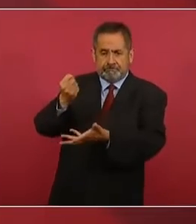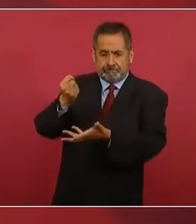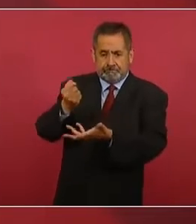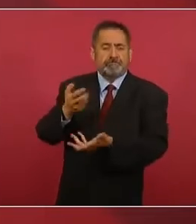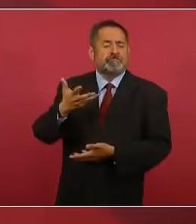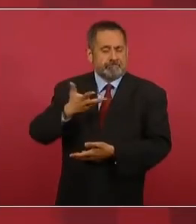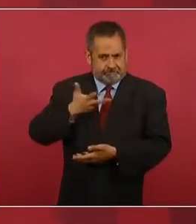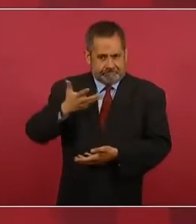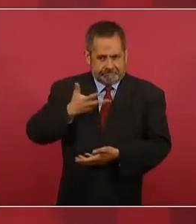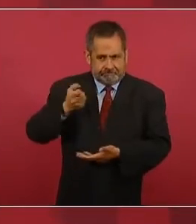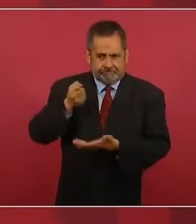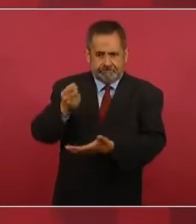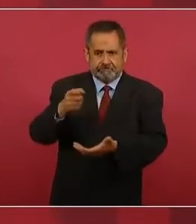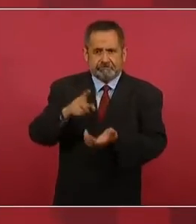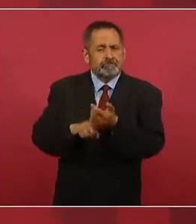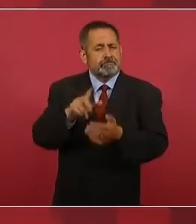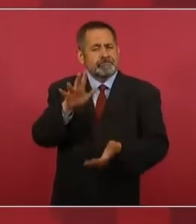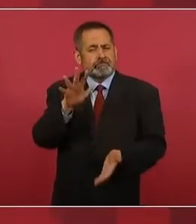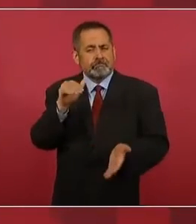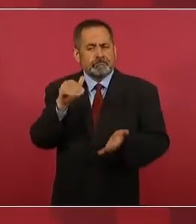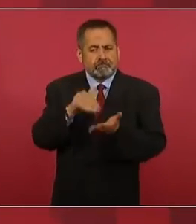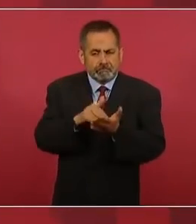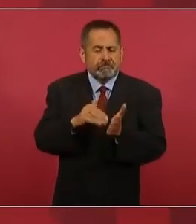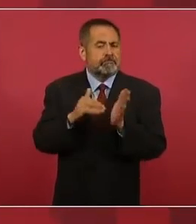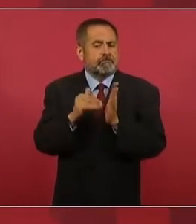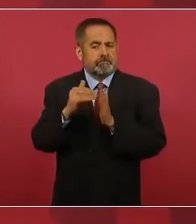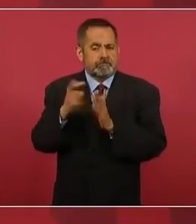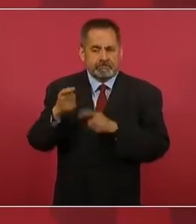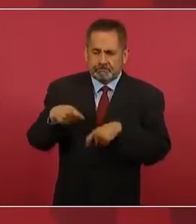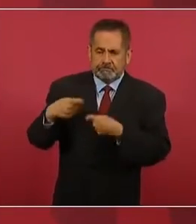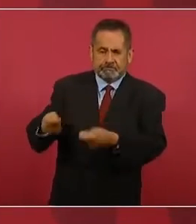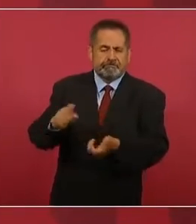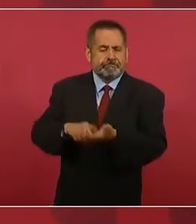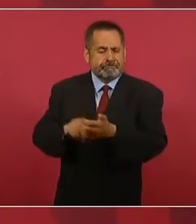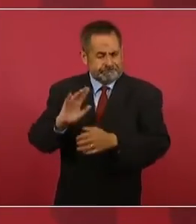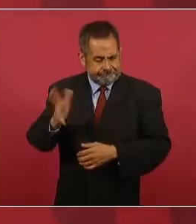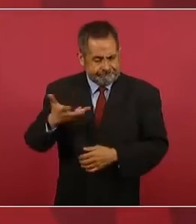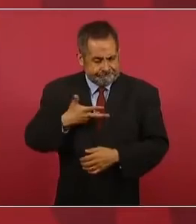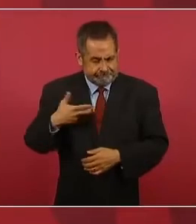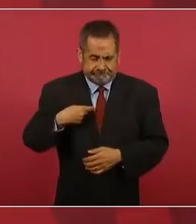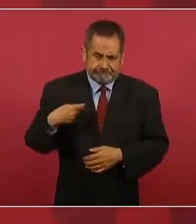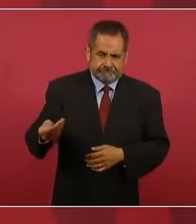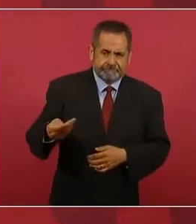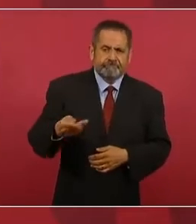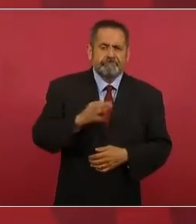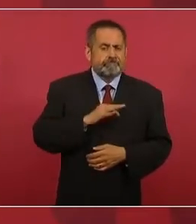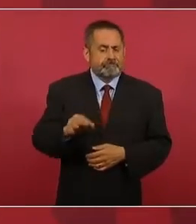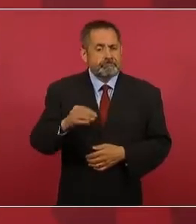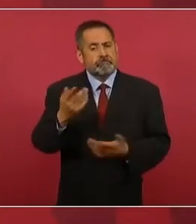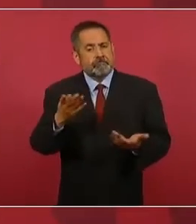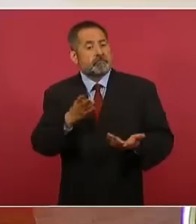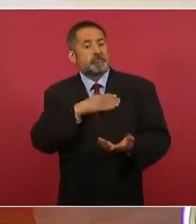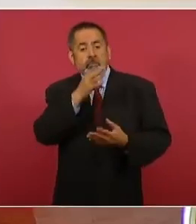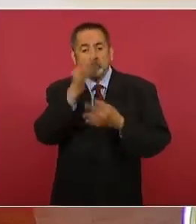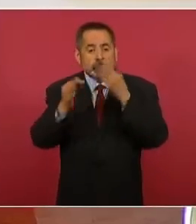los 50,000 millones de pesos. La buena noticia es que